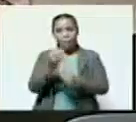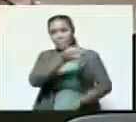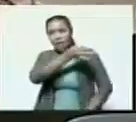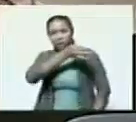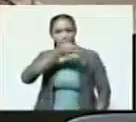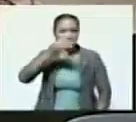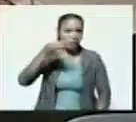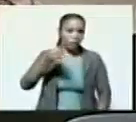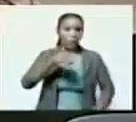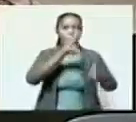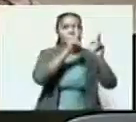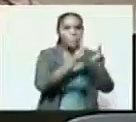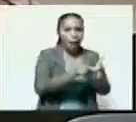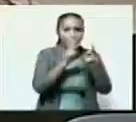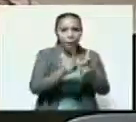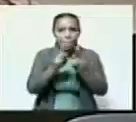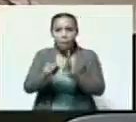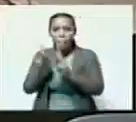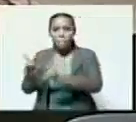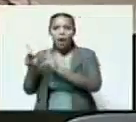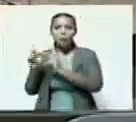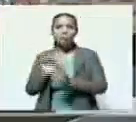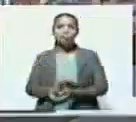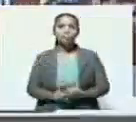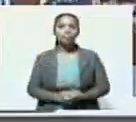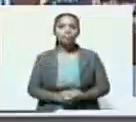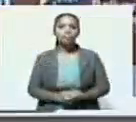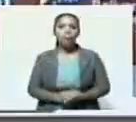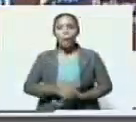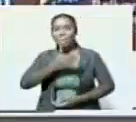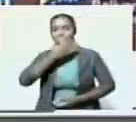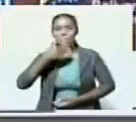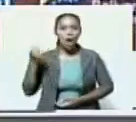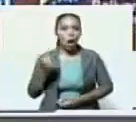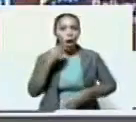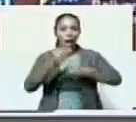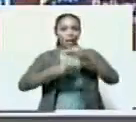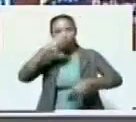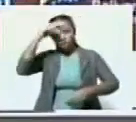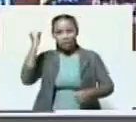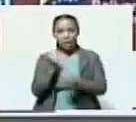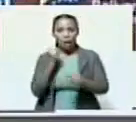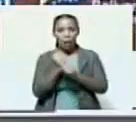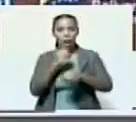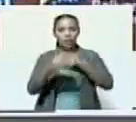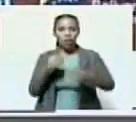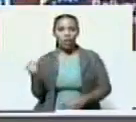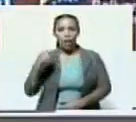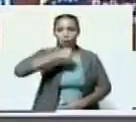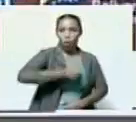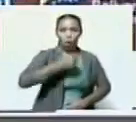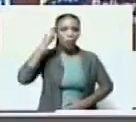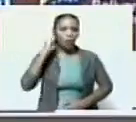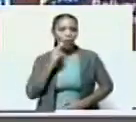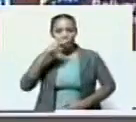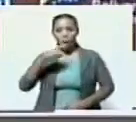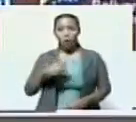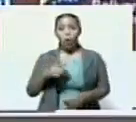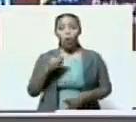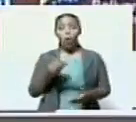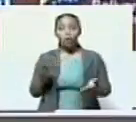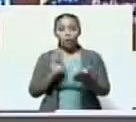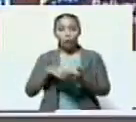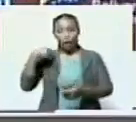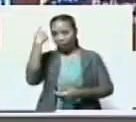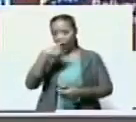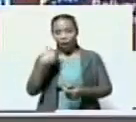excelente planificación y mejor ejecución del escudo bolivariano, la operación Vuelvan Caras